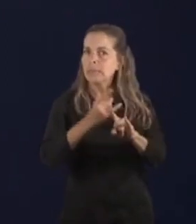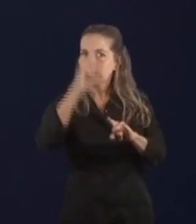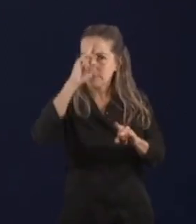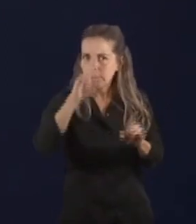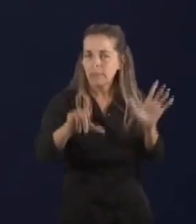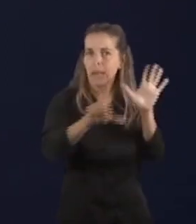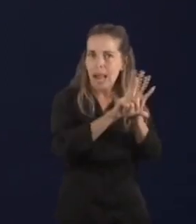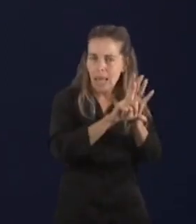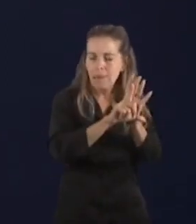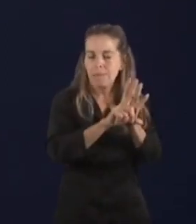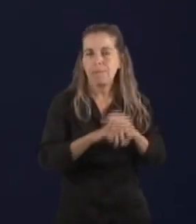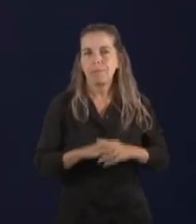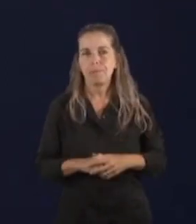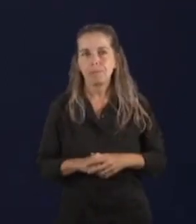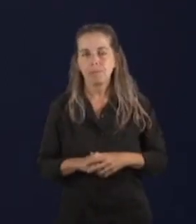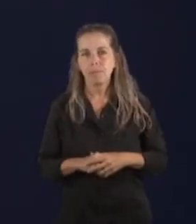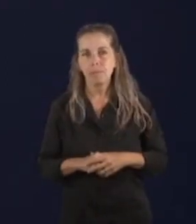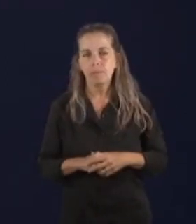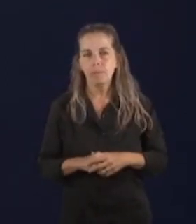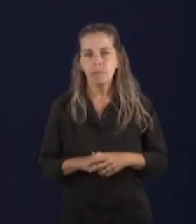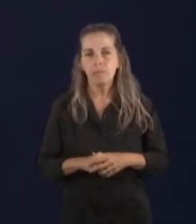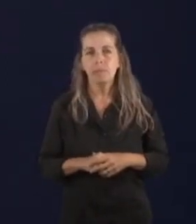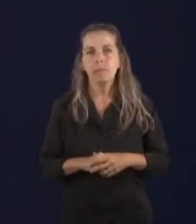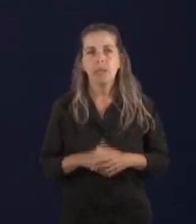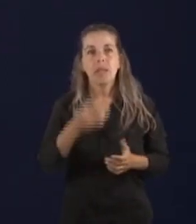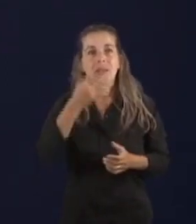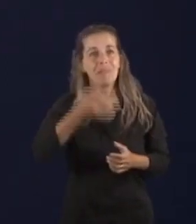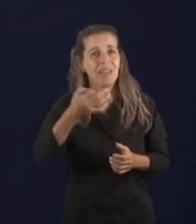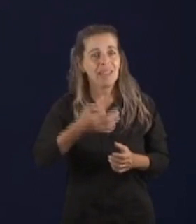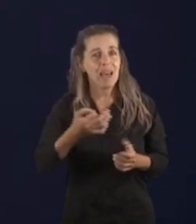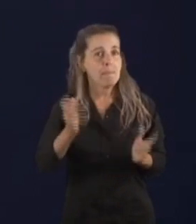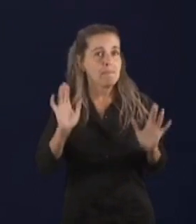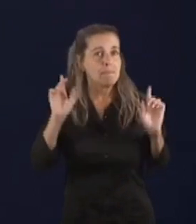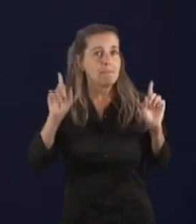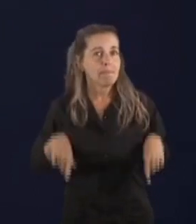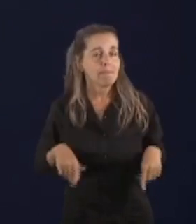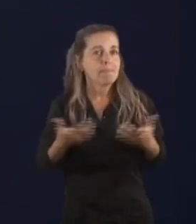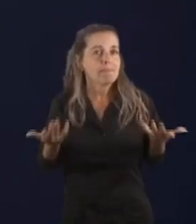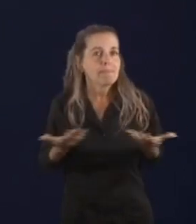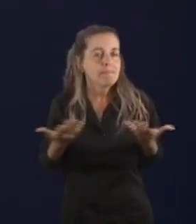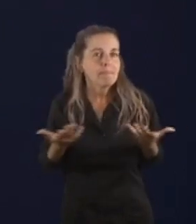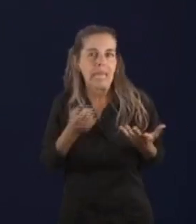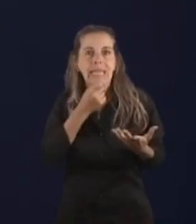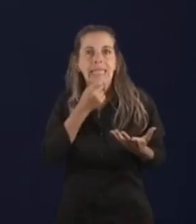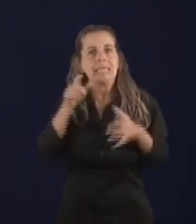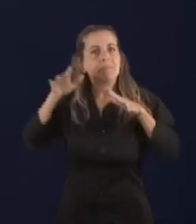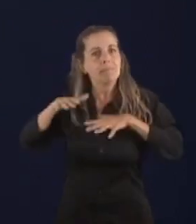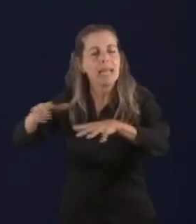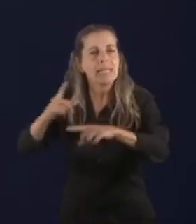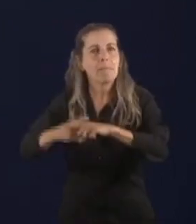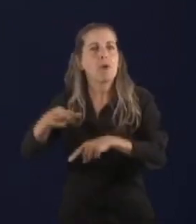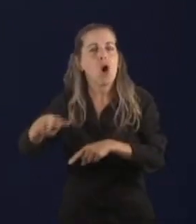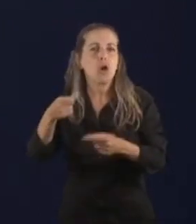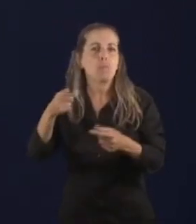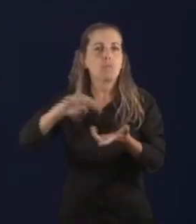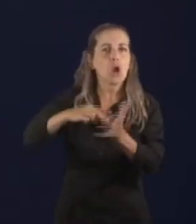de esa medida eh en tal caso no la verdad es que no me consta que sea efectivamente por por el tema de las partidas como vos